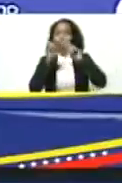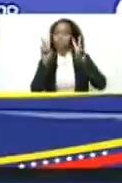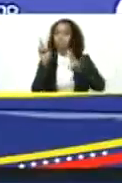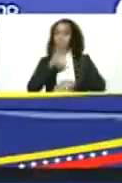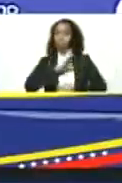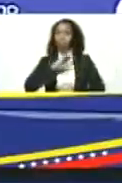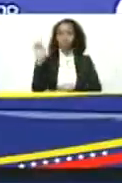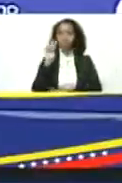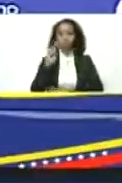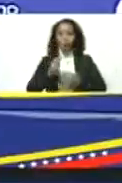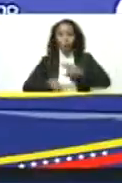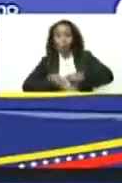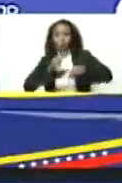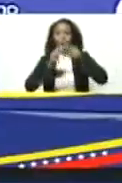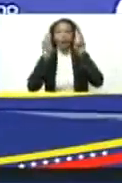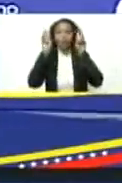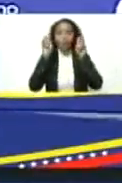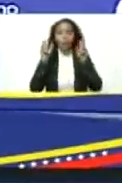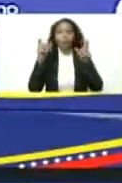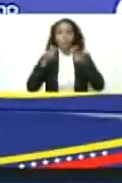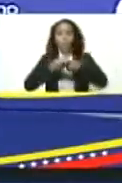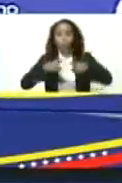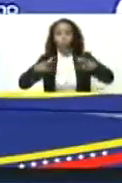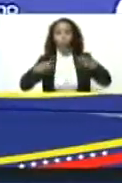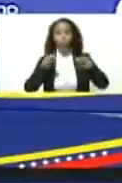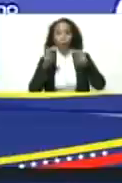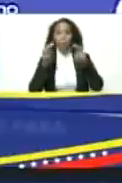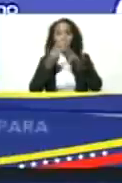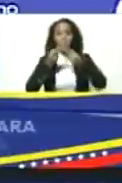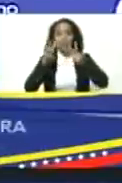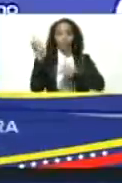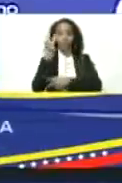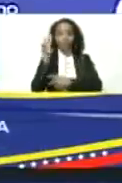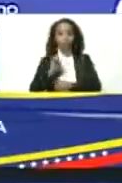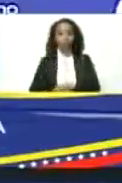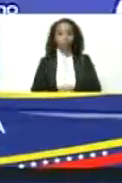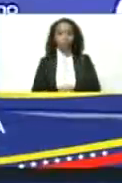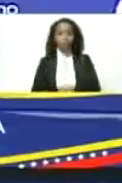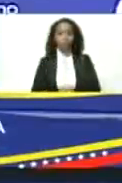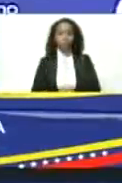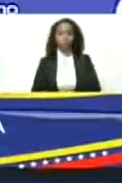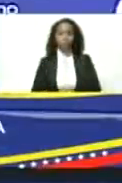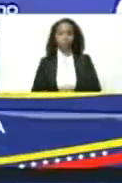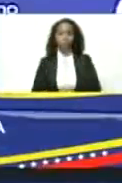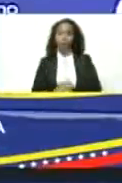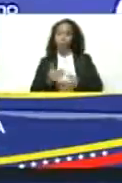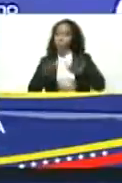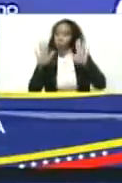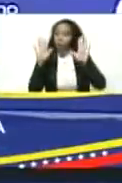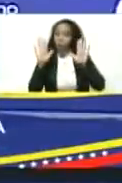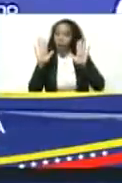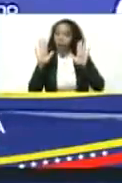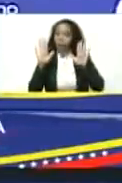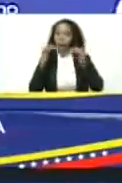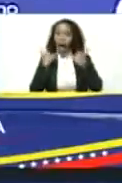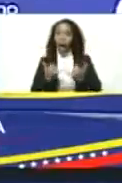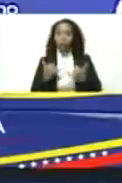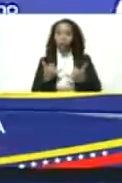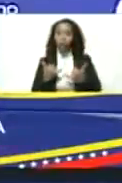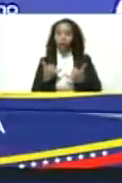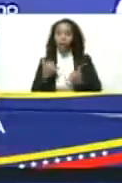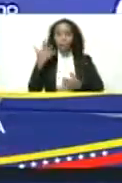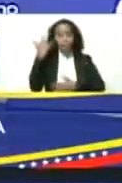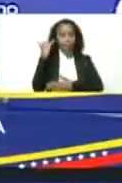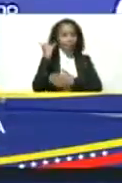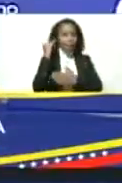venezolana, construyendo la nueva prosperidad de Venezuela. Por ahora y para siempre. Fíjense ustedes,